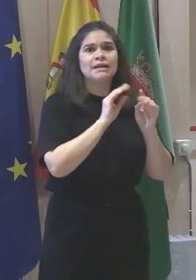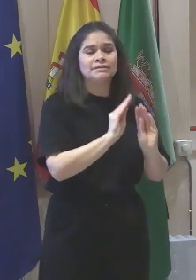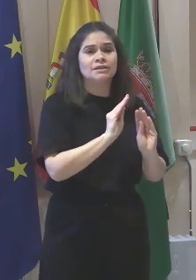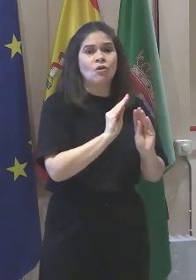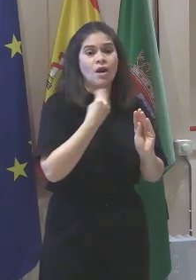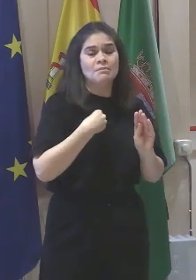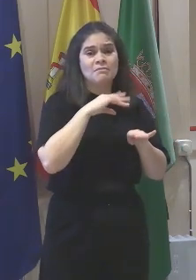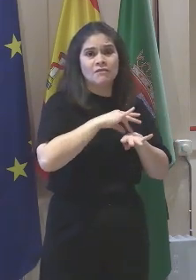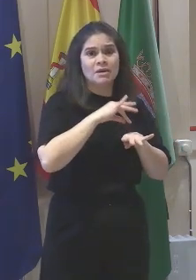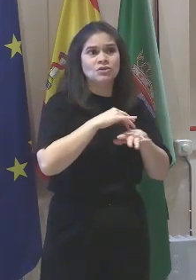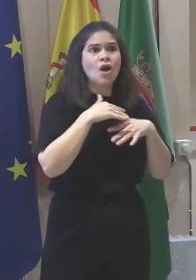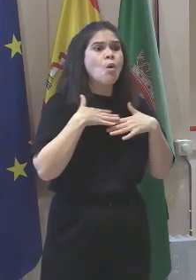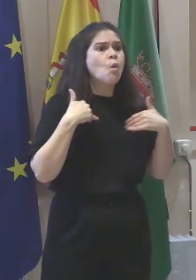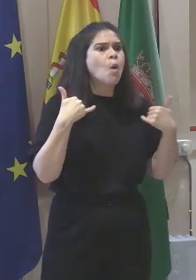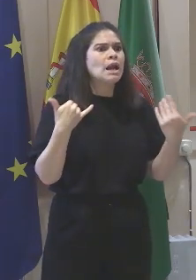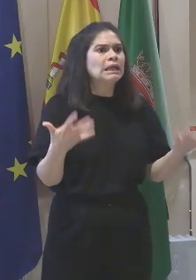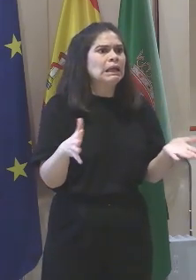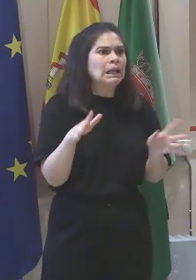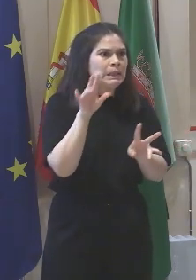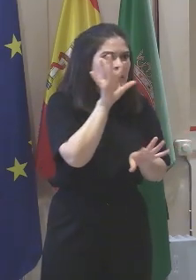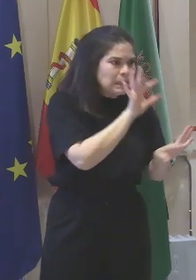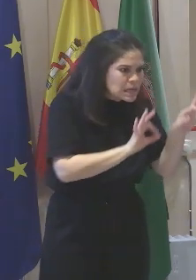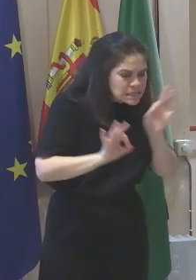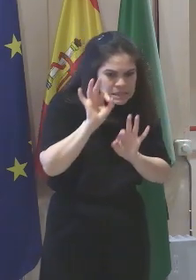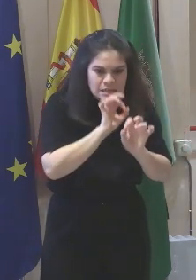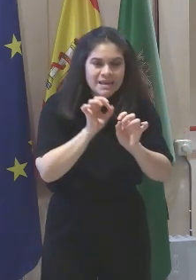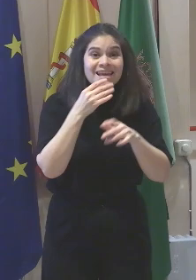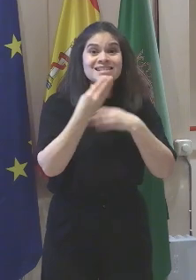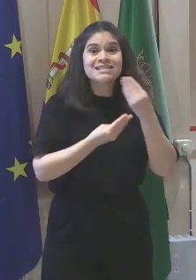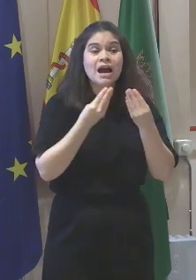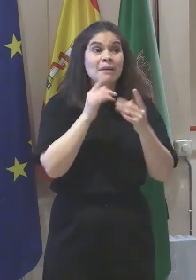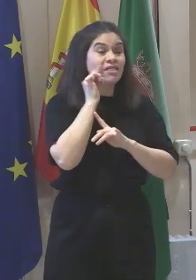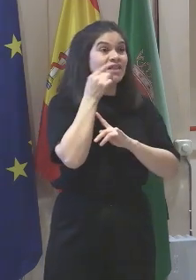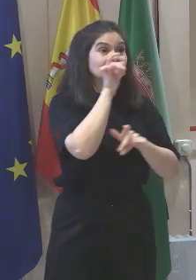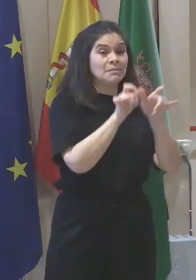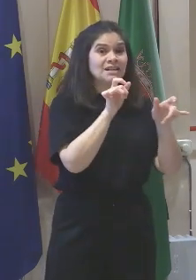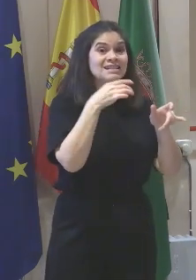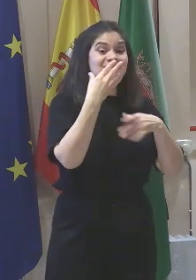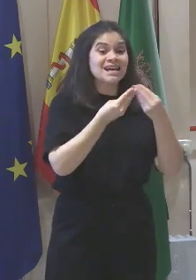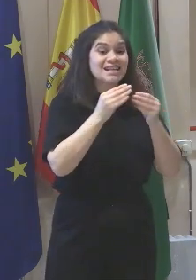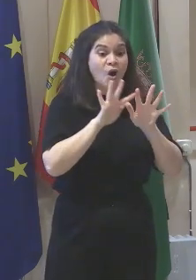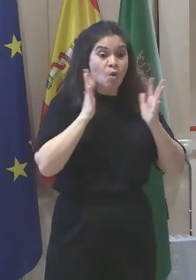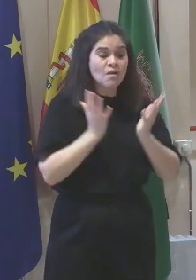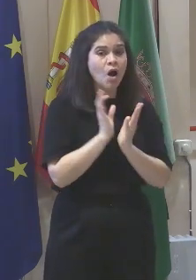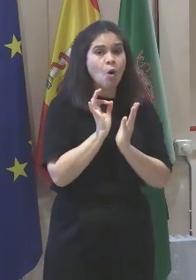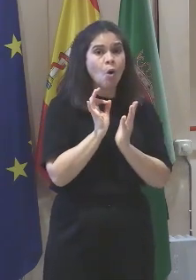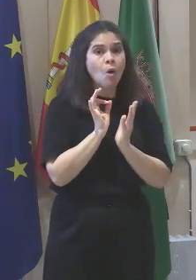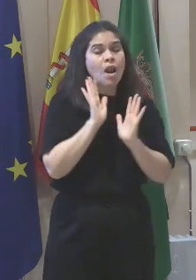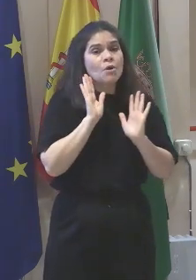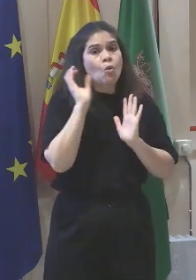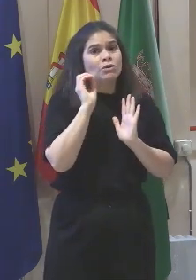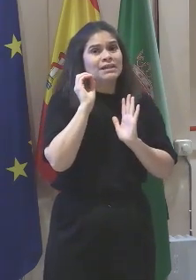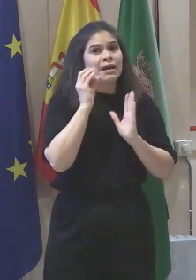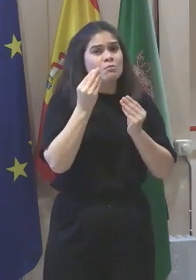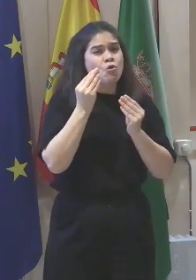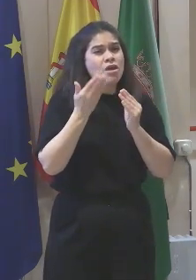tanto, cualquier screening que se haga para detectar a estas personas o se hace universal o probablemente va a dejar a un porcentaje muy